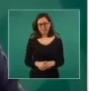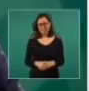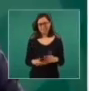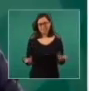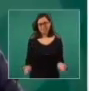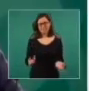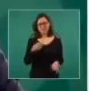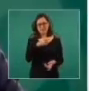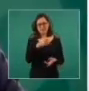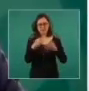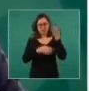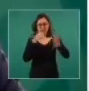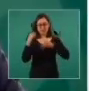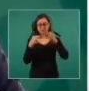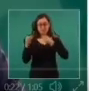a la prensa amarillista